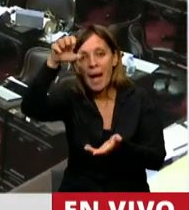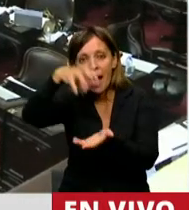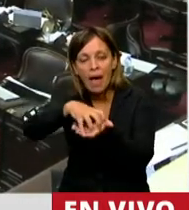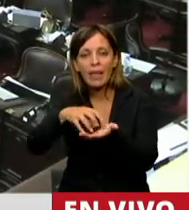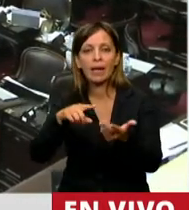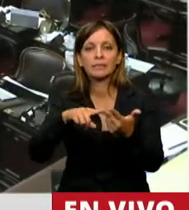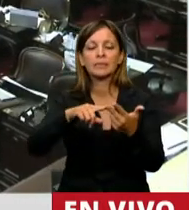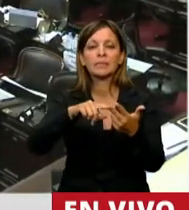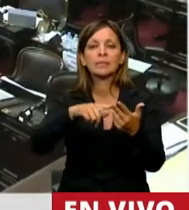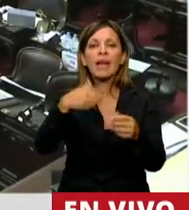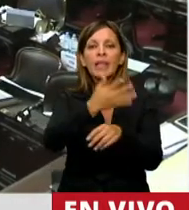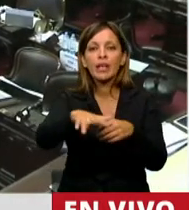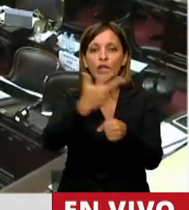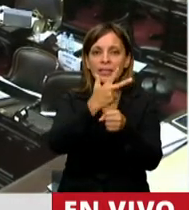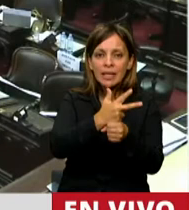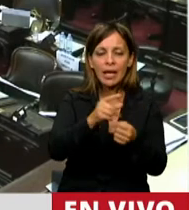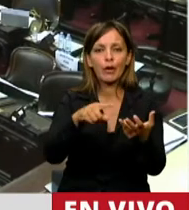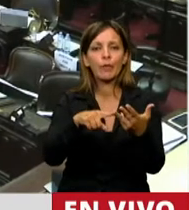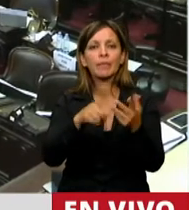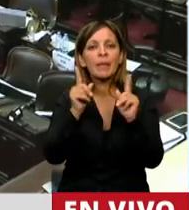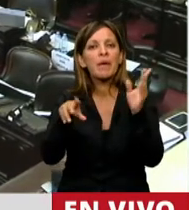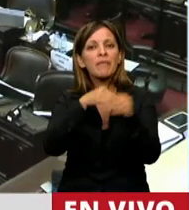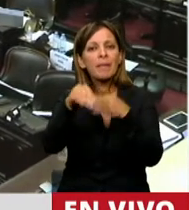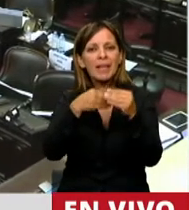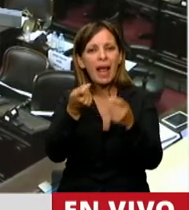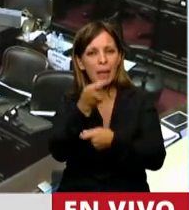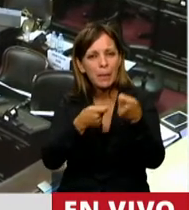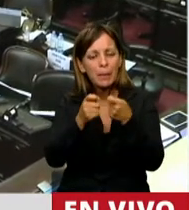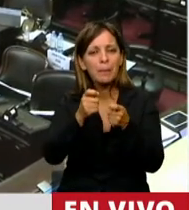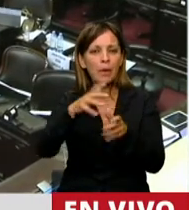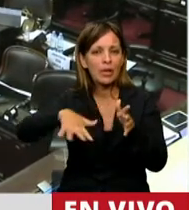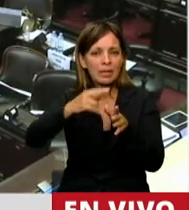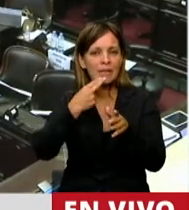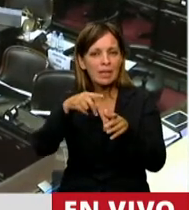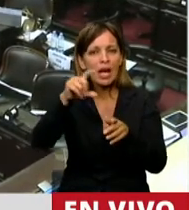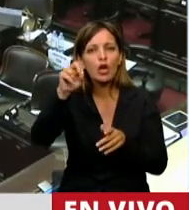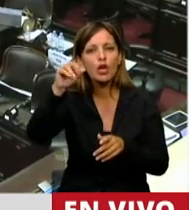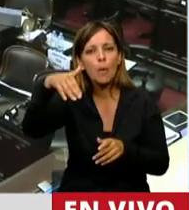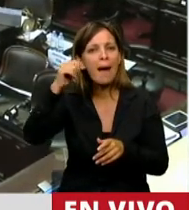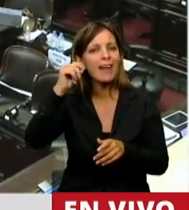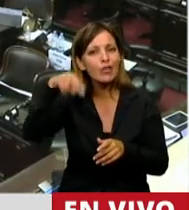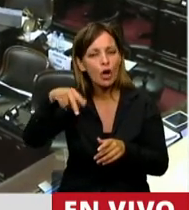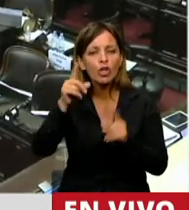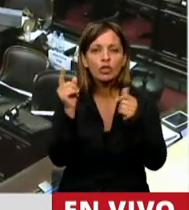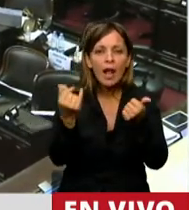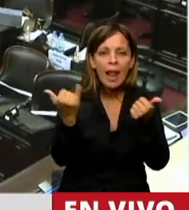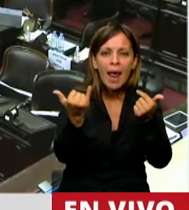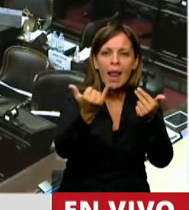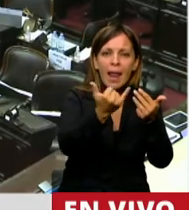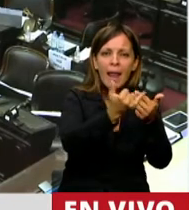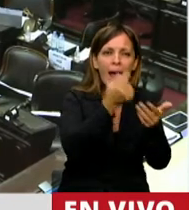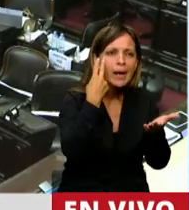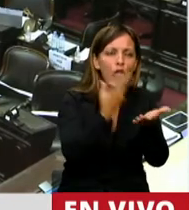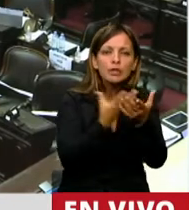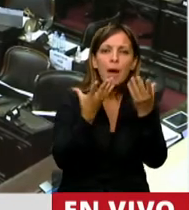Tercero, hasta los familiares de Cromañón en la legislatura porteña también tienen su reconocimiento y su